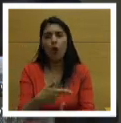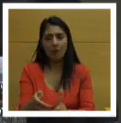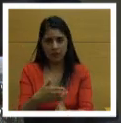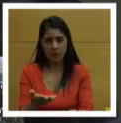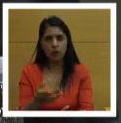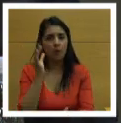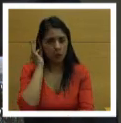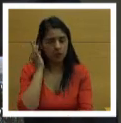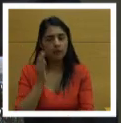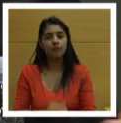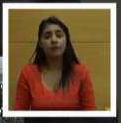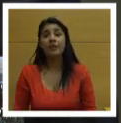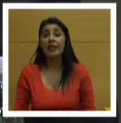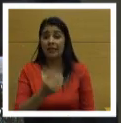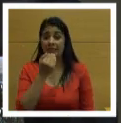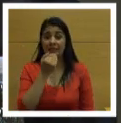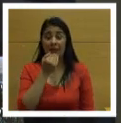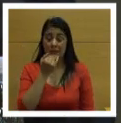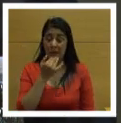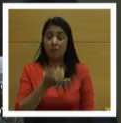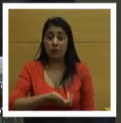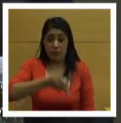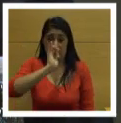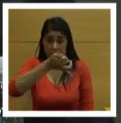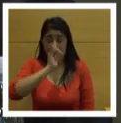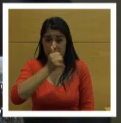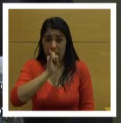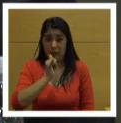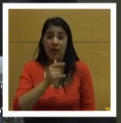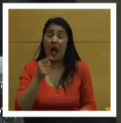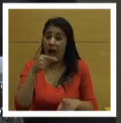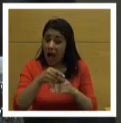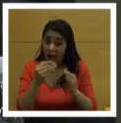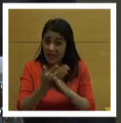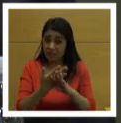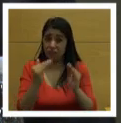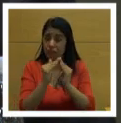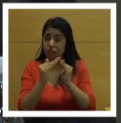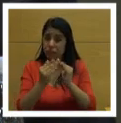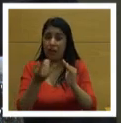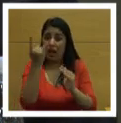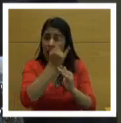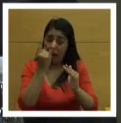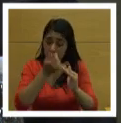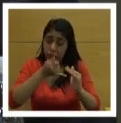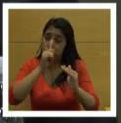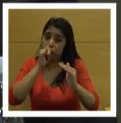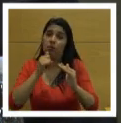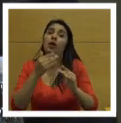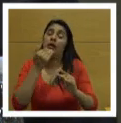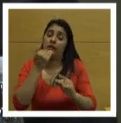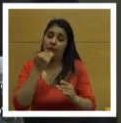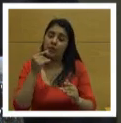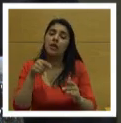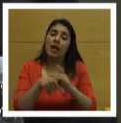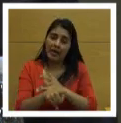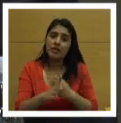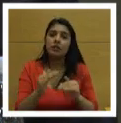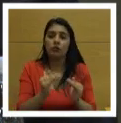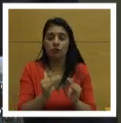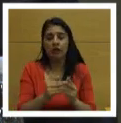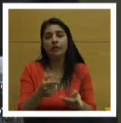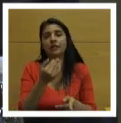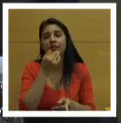física asociada al consumo problemático de alcohol en el interior de los hogares y vinculada a otras expresiones de dominación como lo